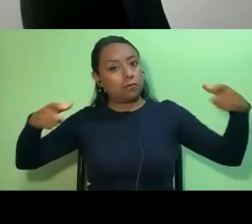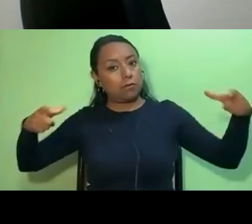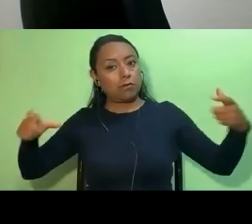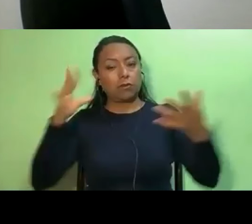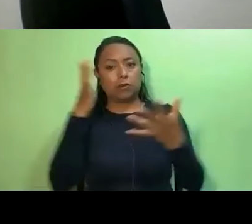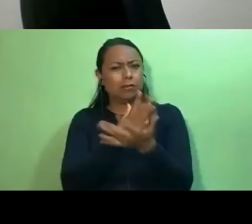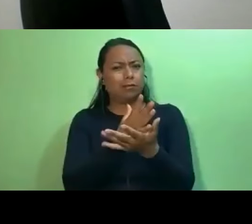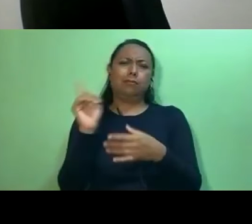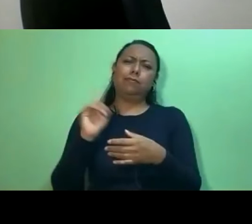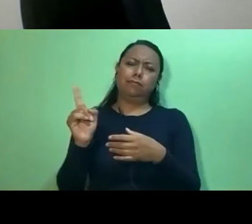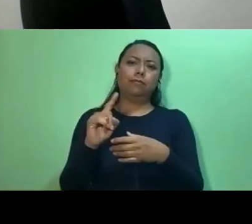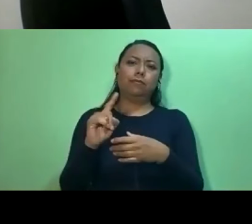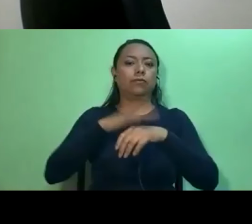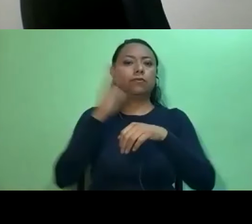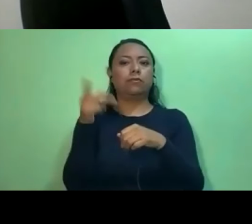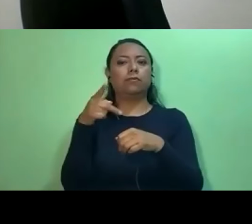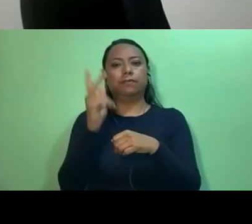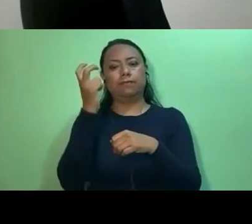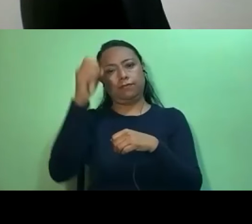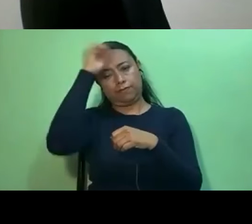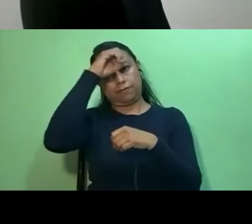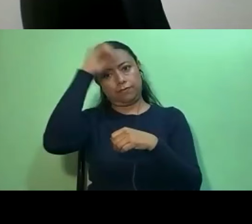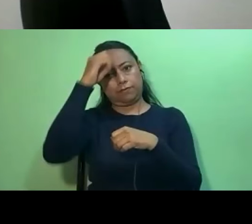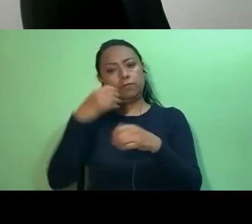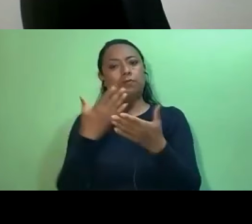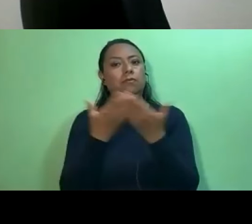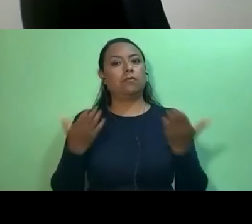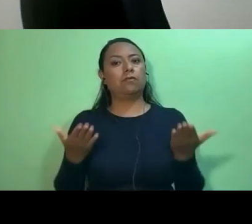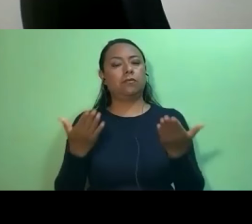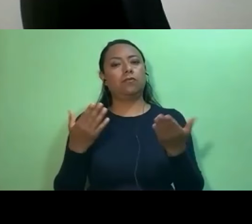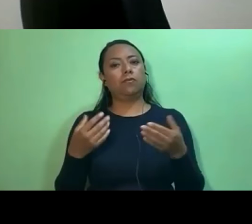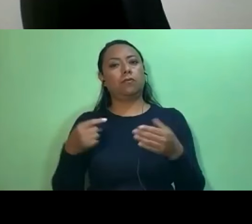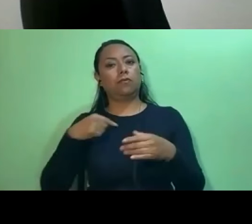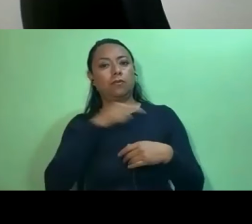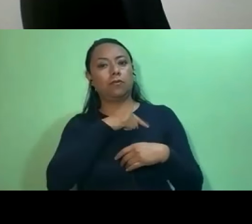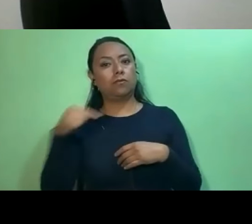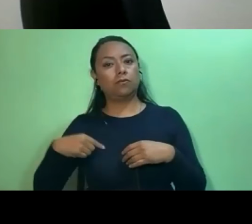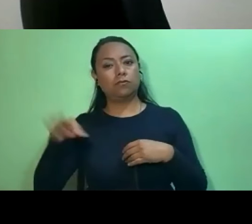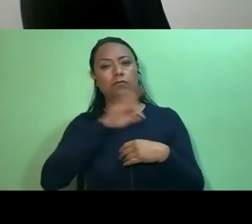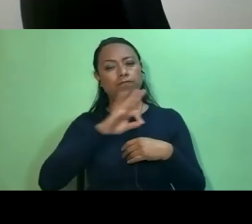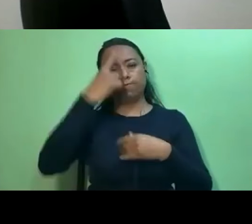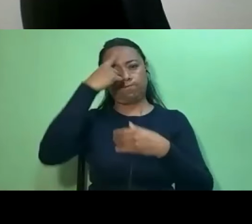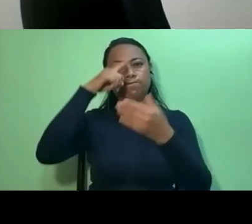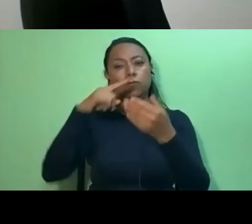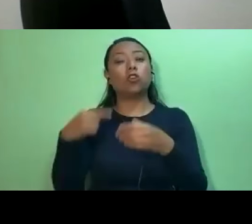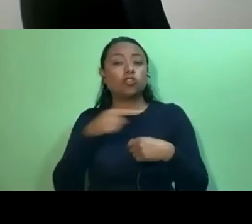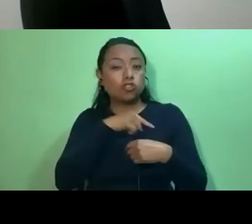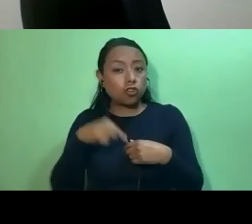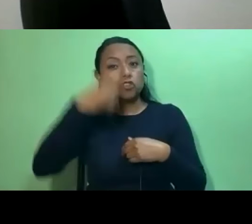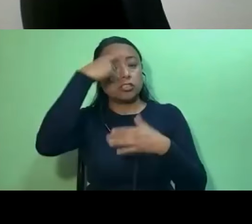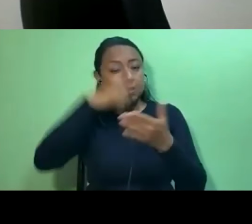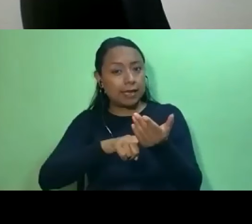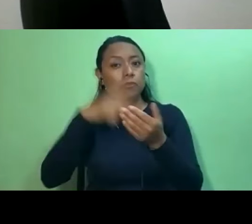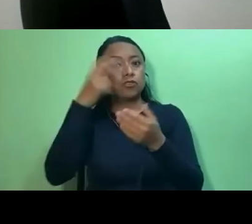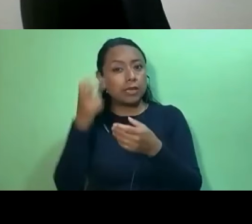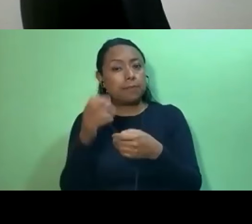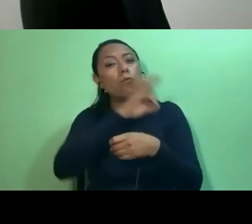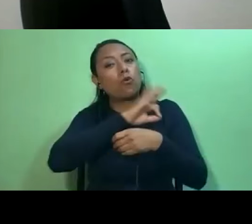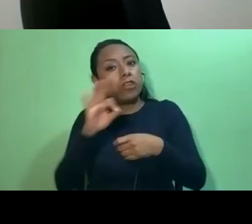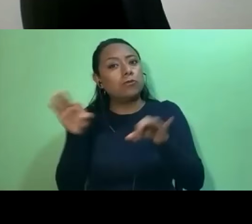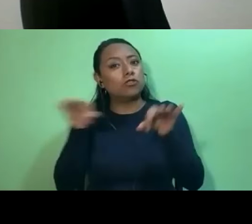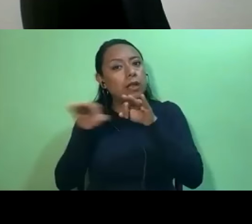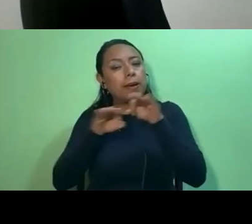pero en ese sentido iban mis comentarios. El hecho de creer que se podía haber hecho mucho más para defender eso que ya habíamos ganado cuando era